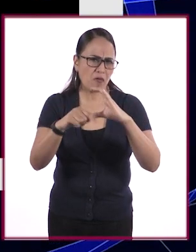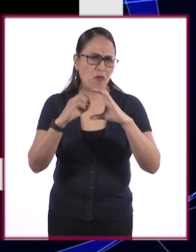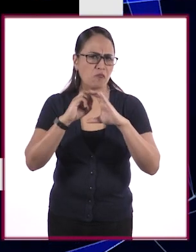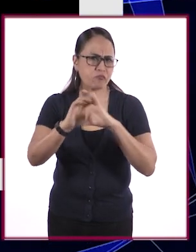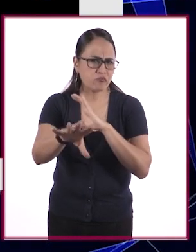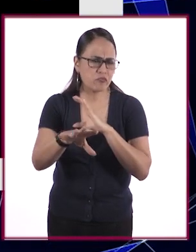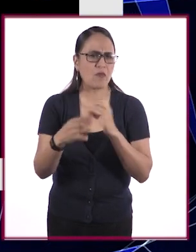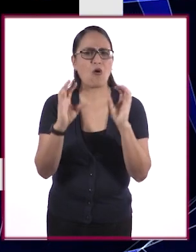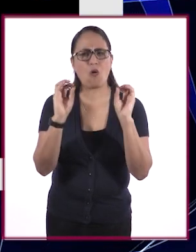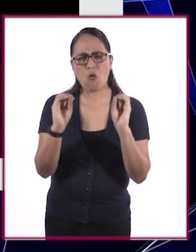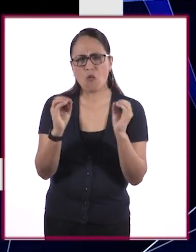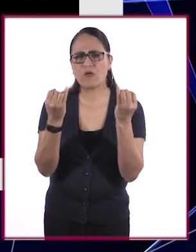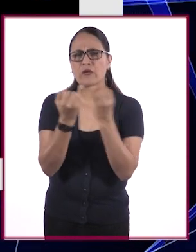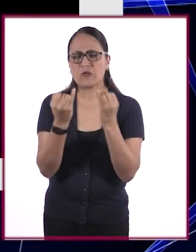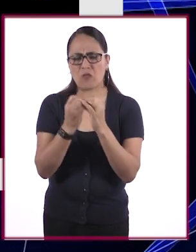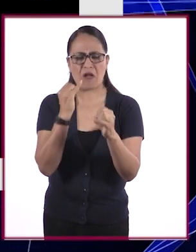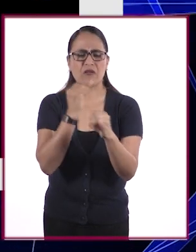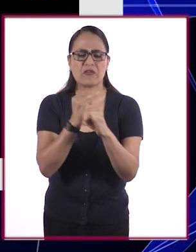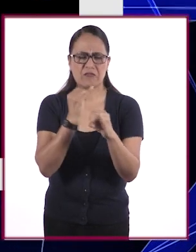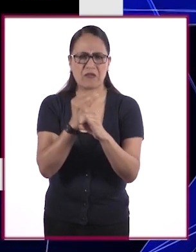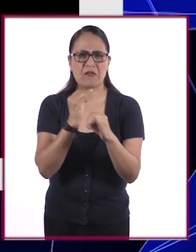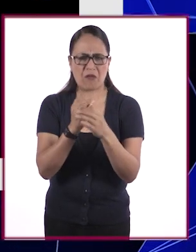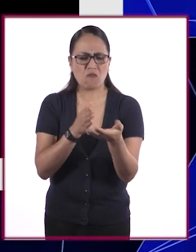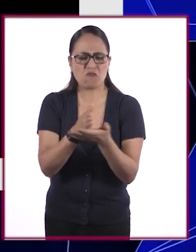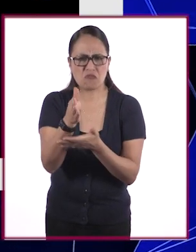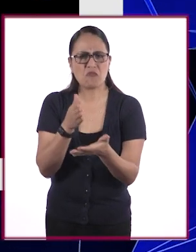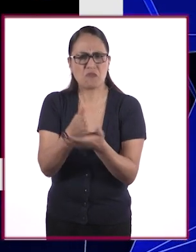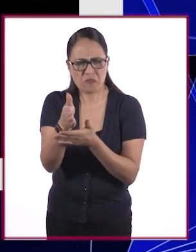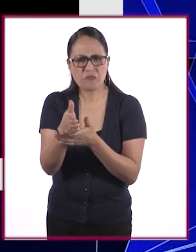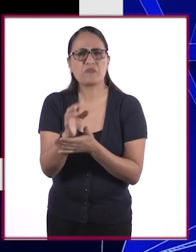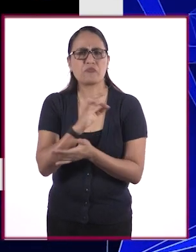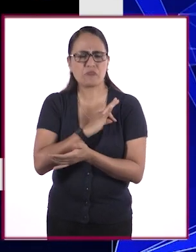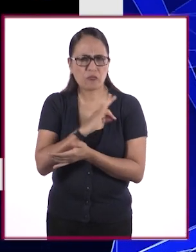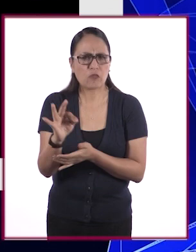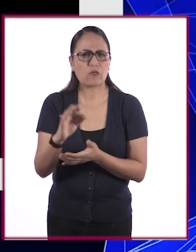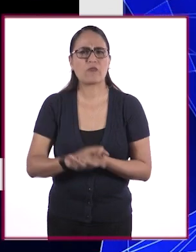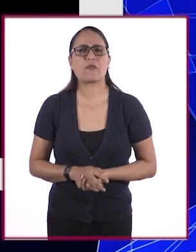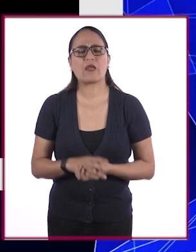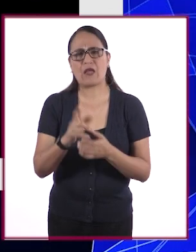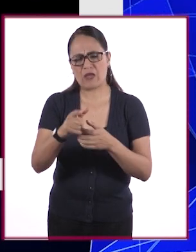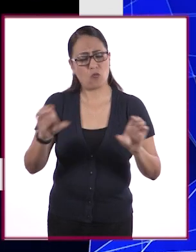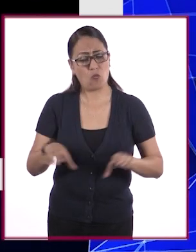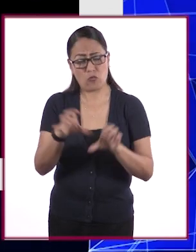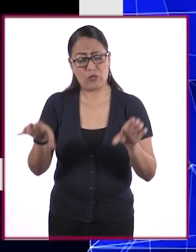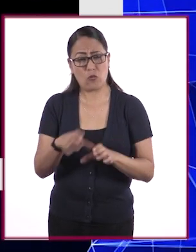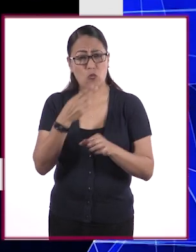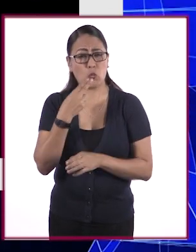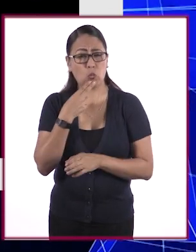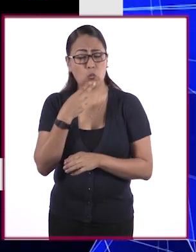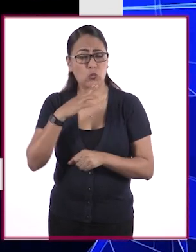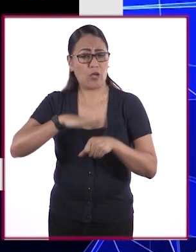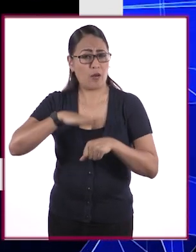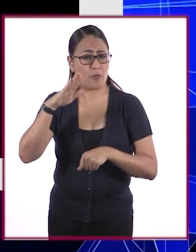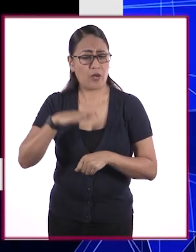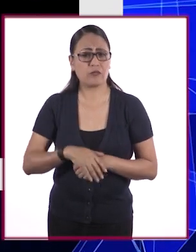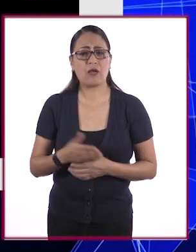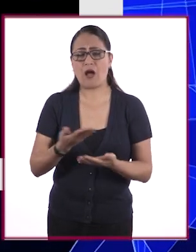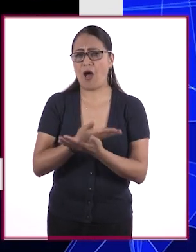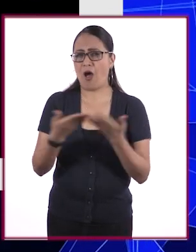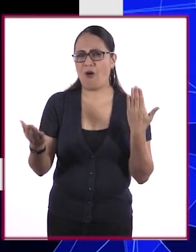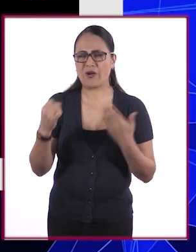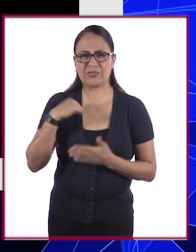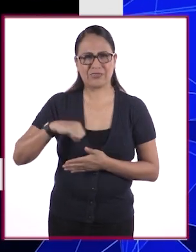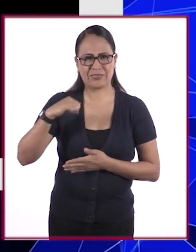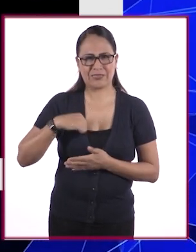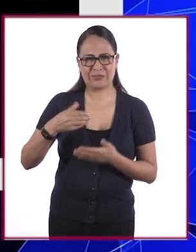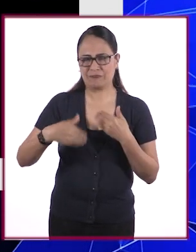de correo electrónico o puede comenzar a acceder al Internet, que explota la utilización de la computación. Y yo